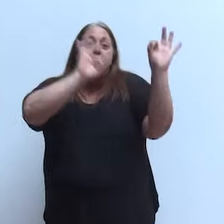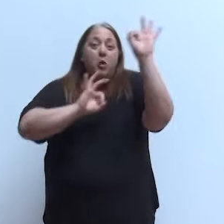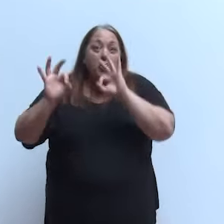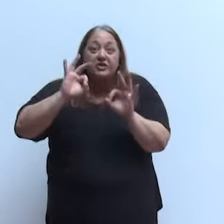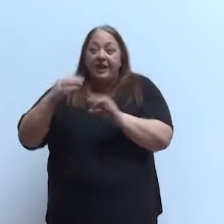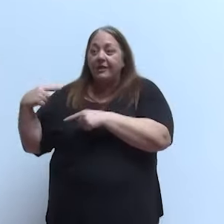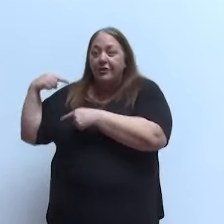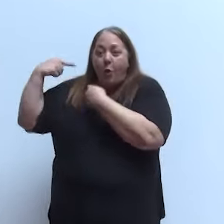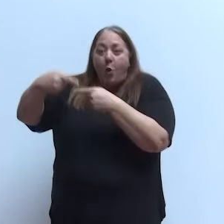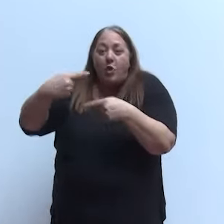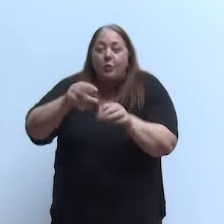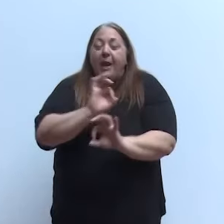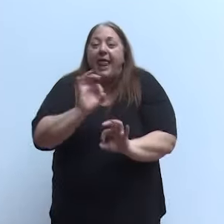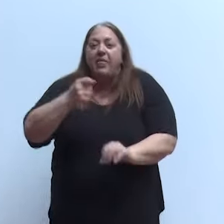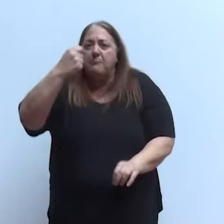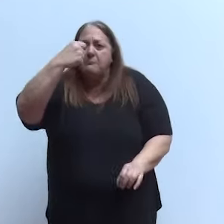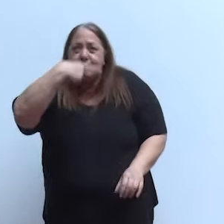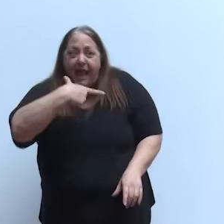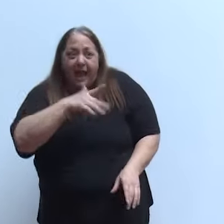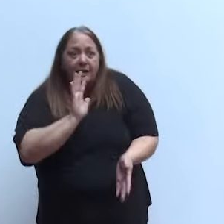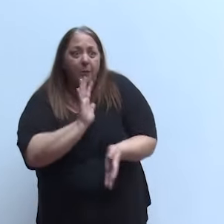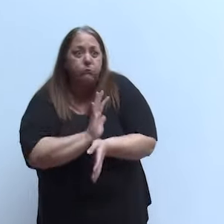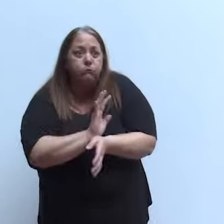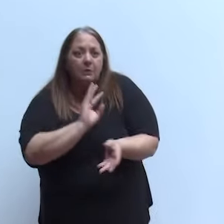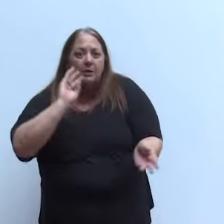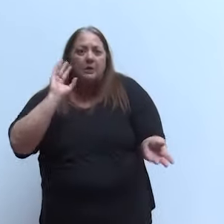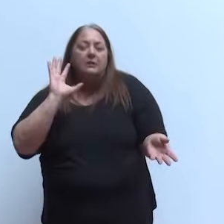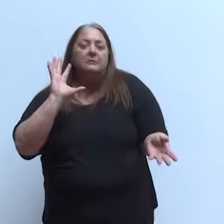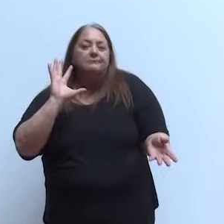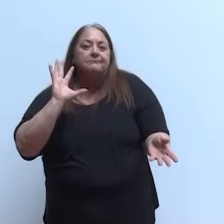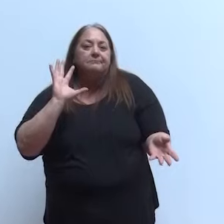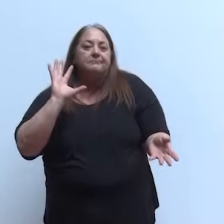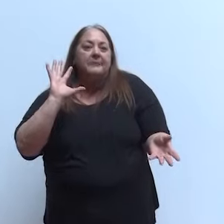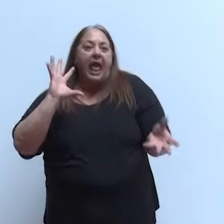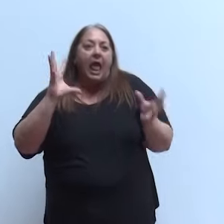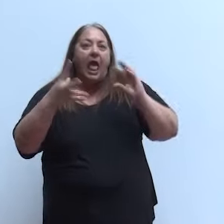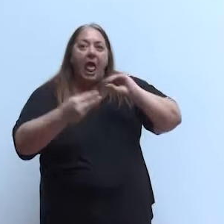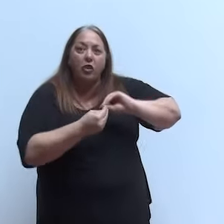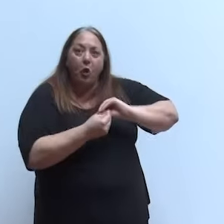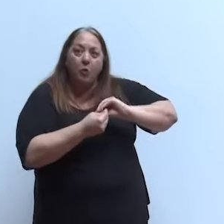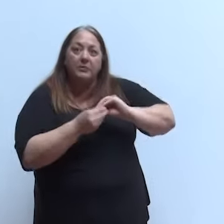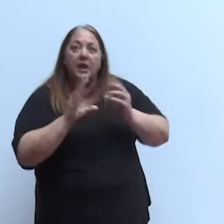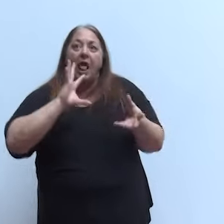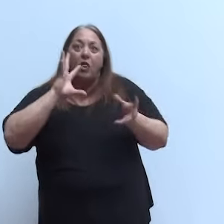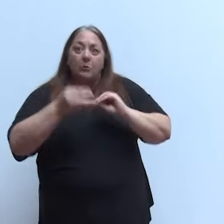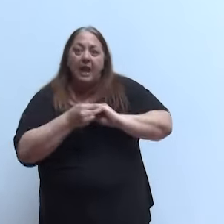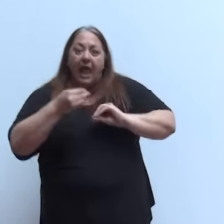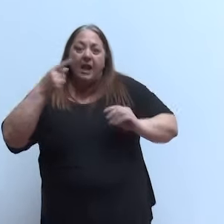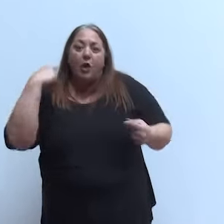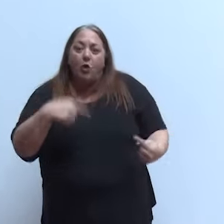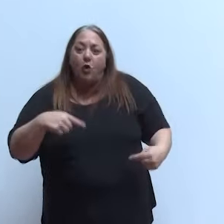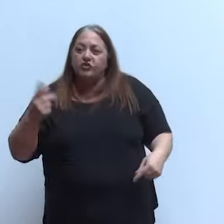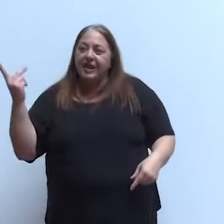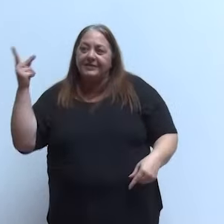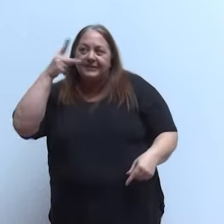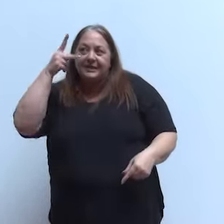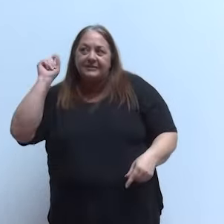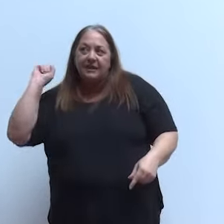vimos a macri teniendo que adaptar mucha de la discursividad kista para poder candidatear y ganar en 2015